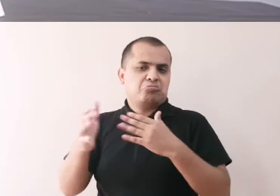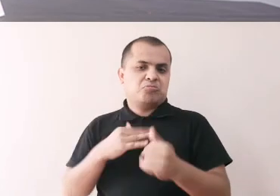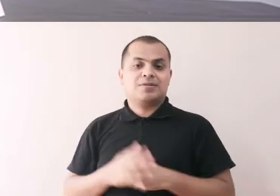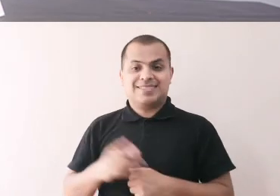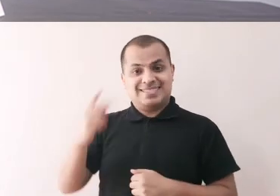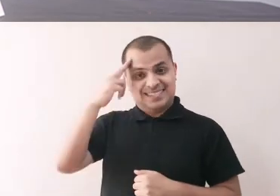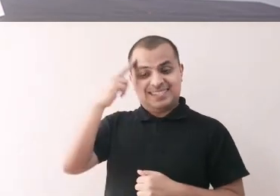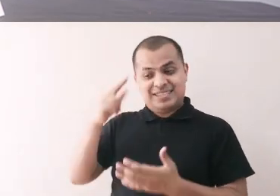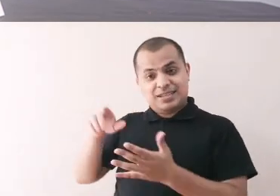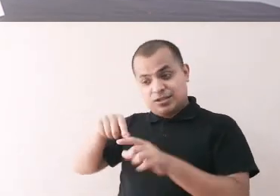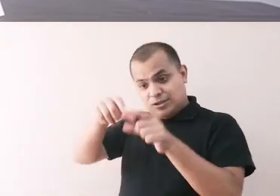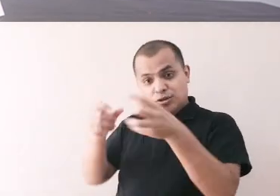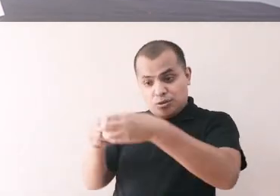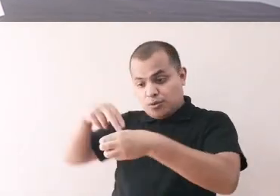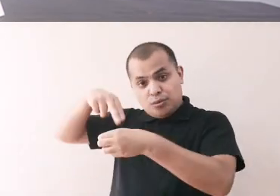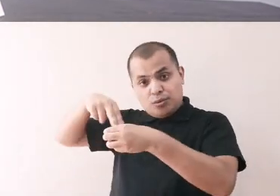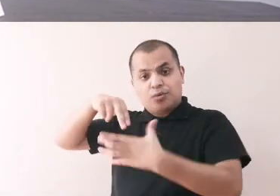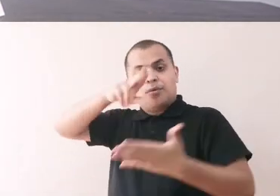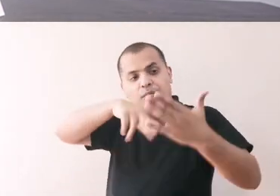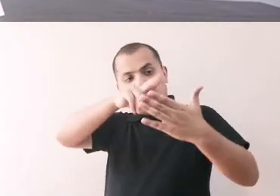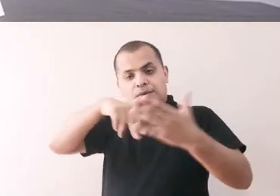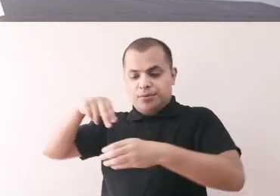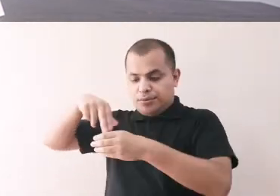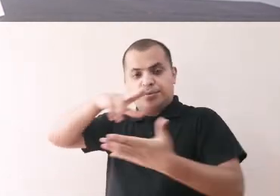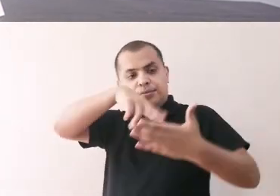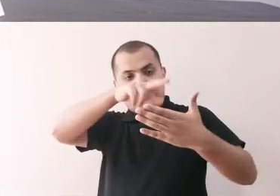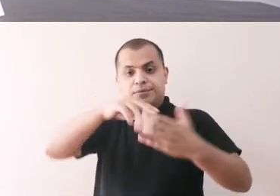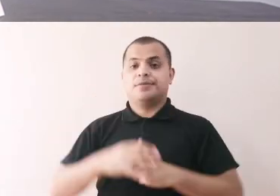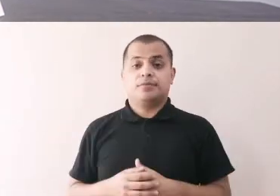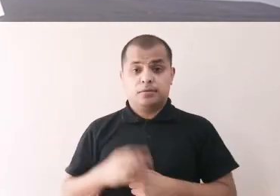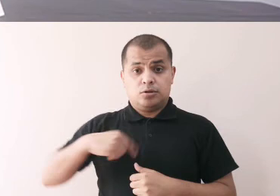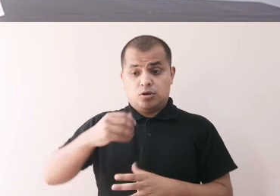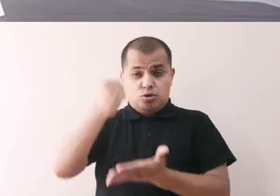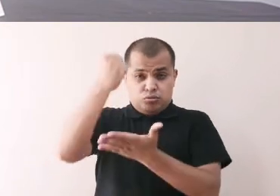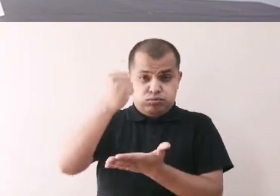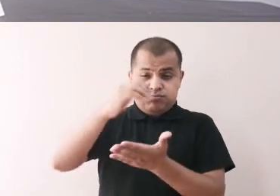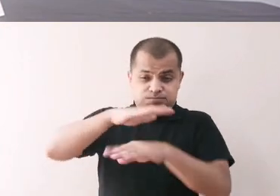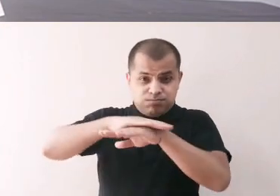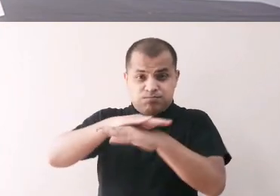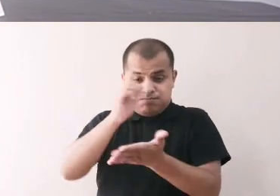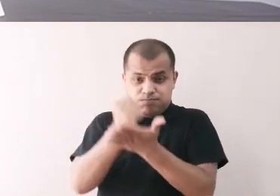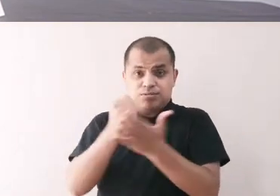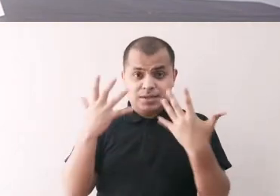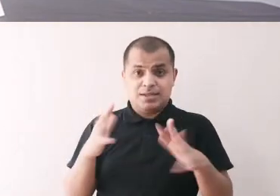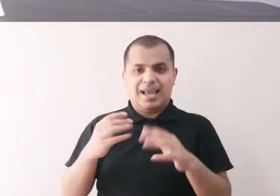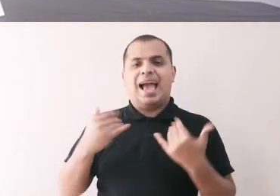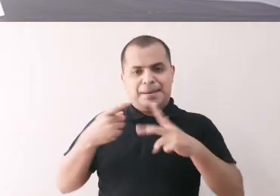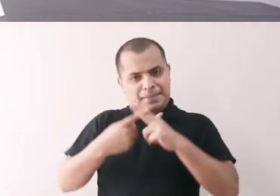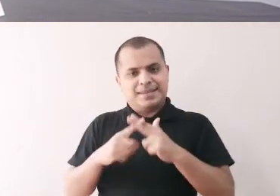eso también tenemos nuestras témperas, ¿ok? Entonces, una vez que ya está bien pegadito, empezamos